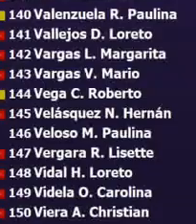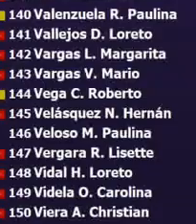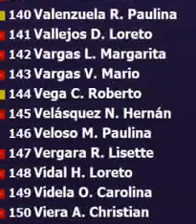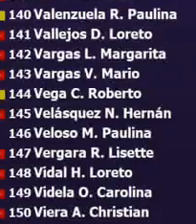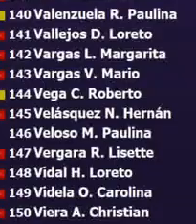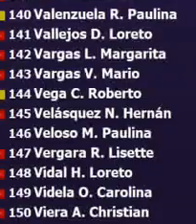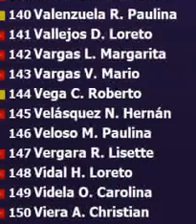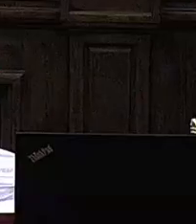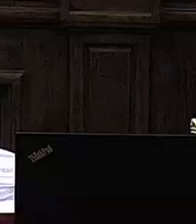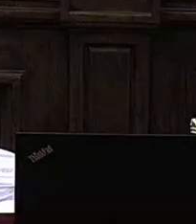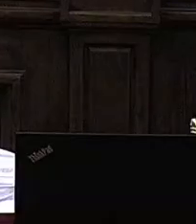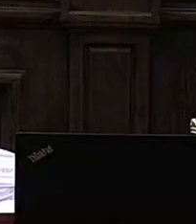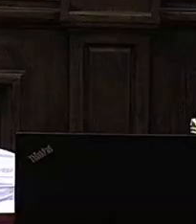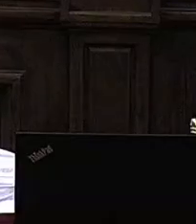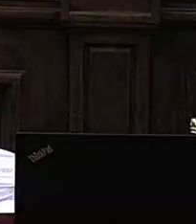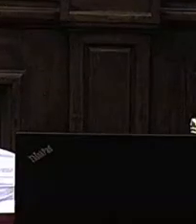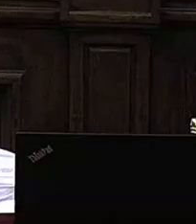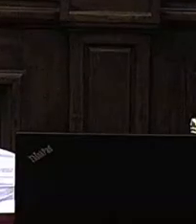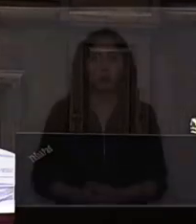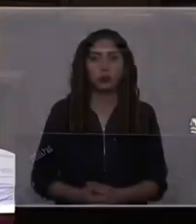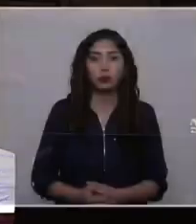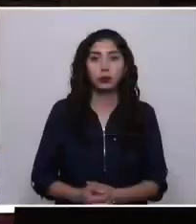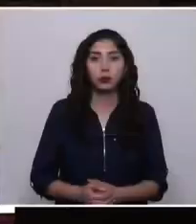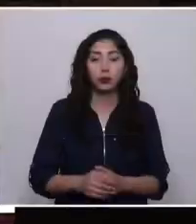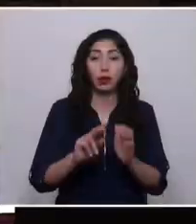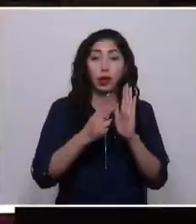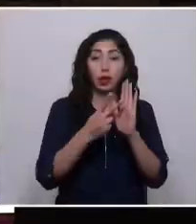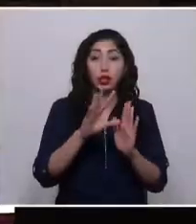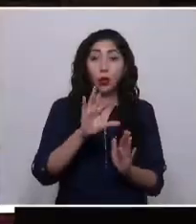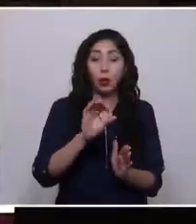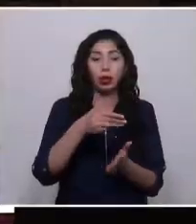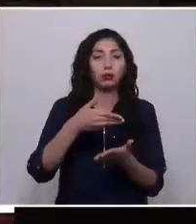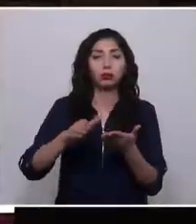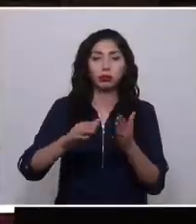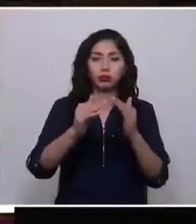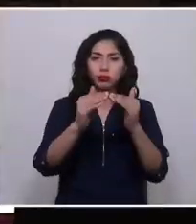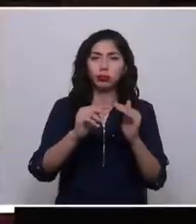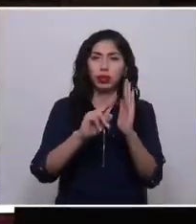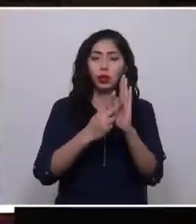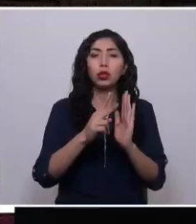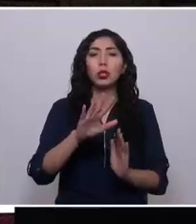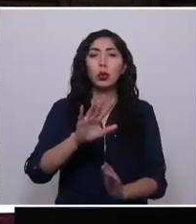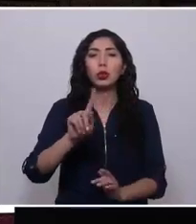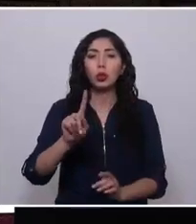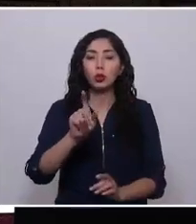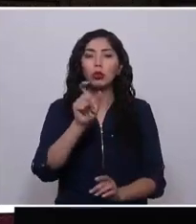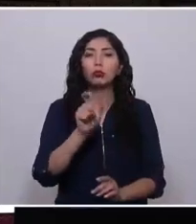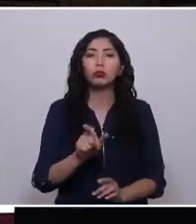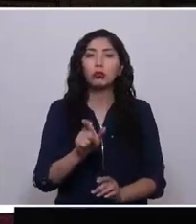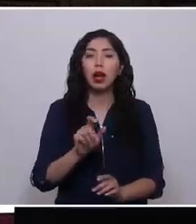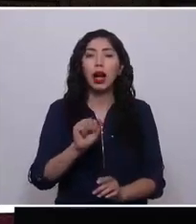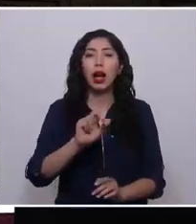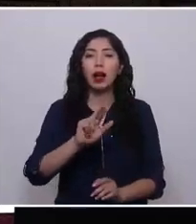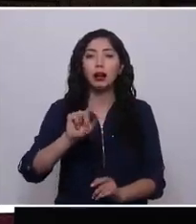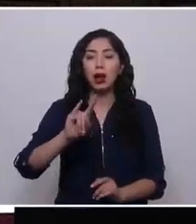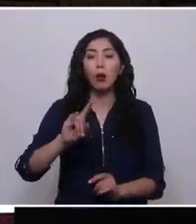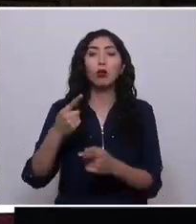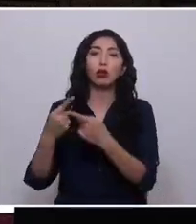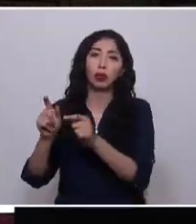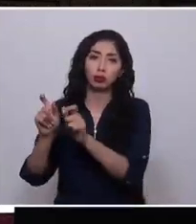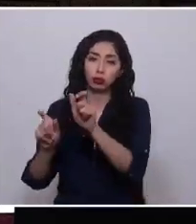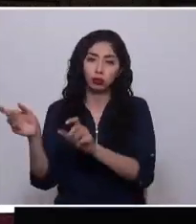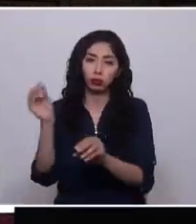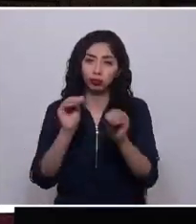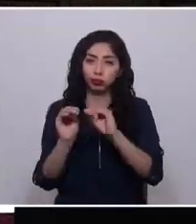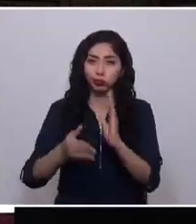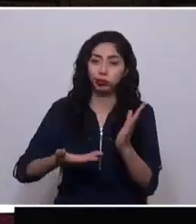Pasamos a la indicación 51 del convencional Arrau y otras y otros autores. Se ofrece la palabra respecto